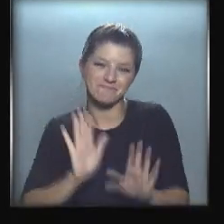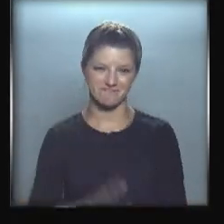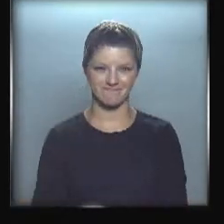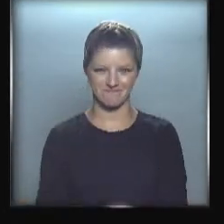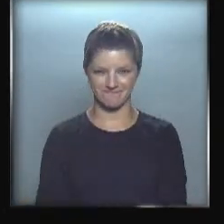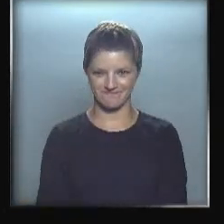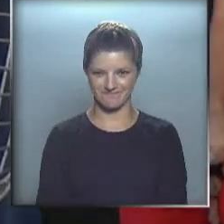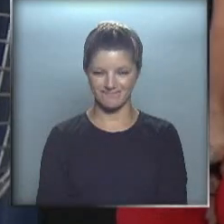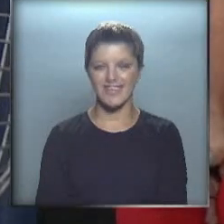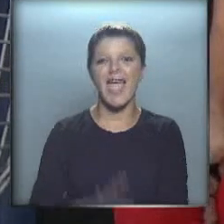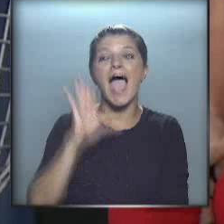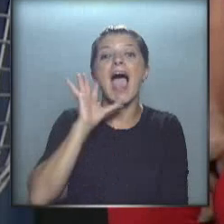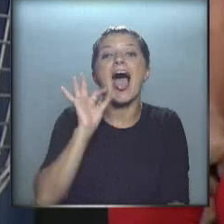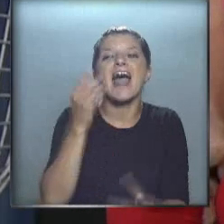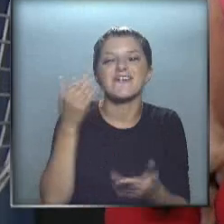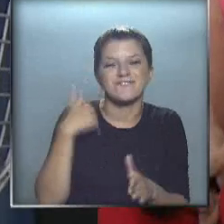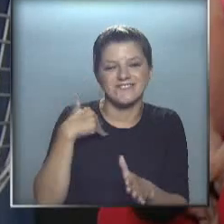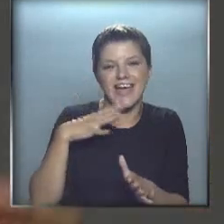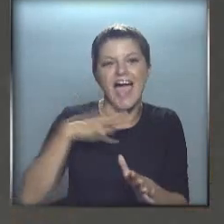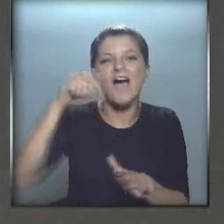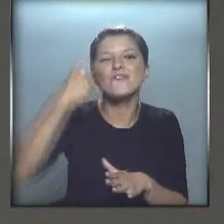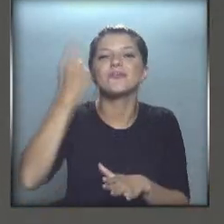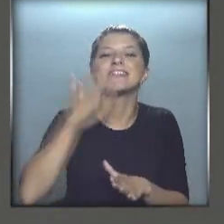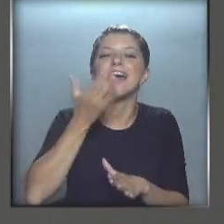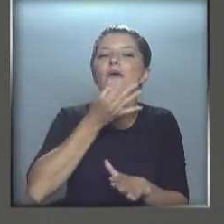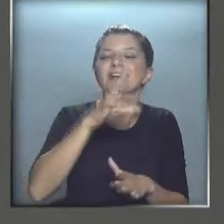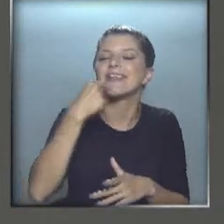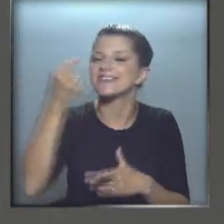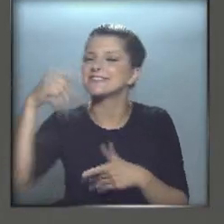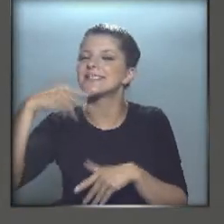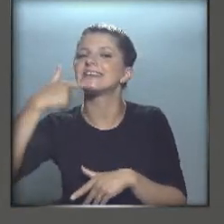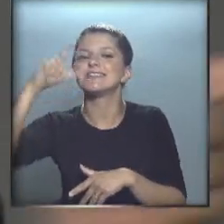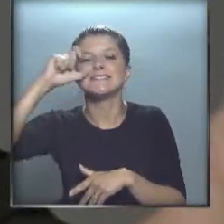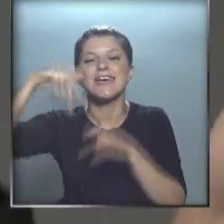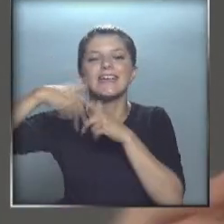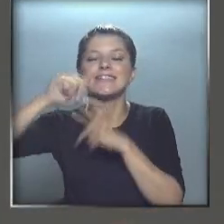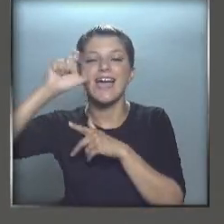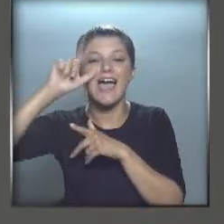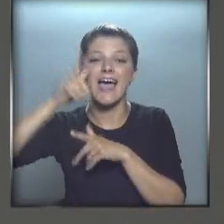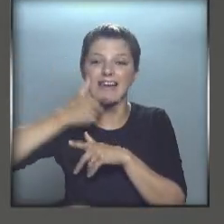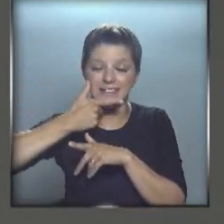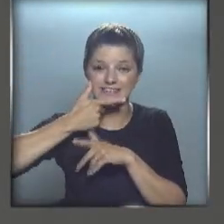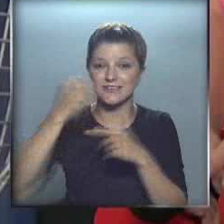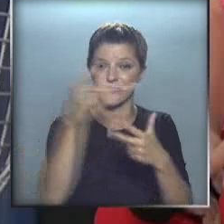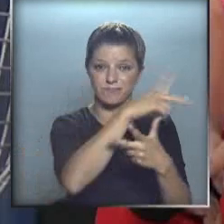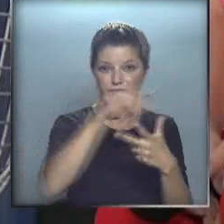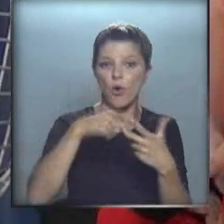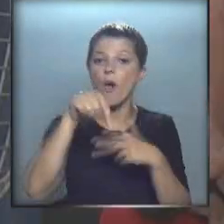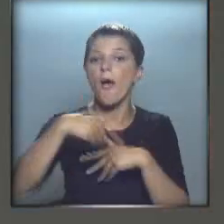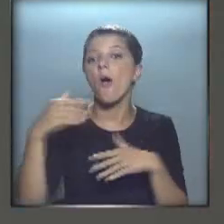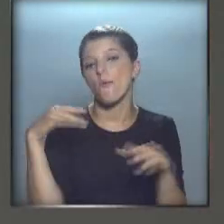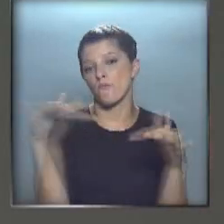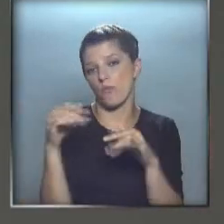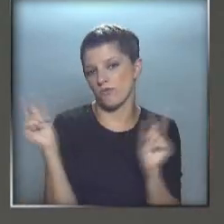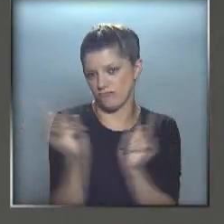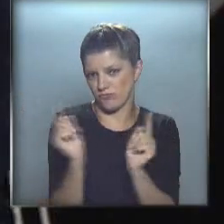Muy bien. Nos falta el desafío, ¿eh? Una tarde cualquiera desafía a Señales, lo anoto a Cristian, a Juan y a Albayano. ¿A qué? Un papi fútbol, por lo menos, no sé